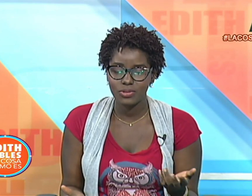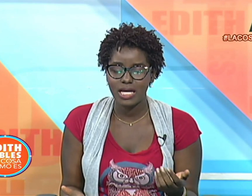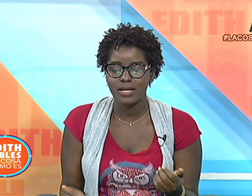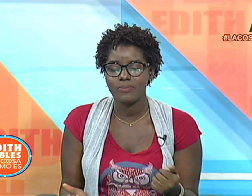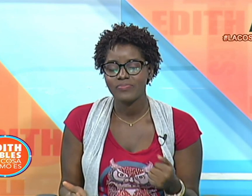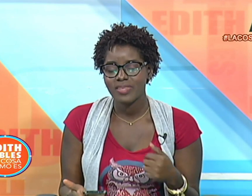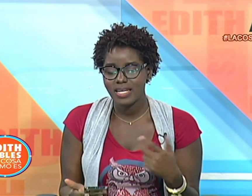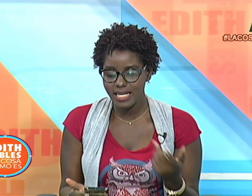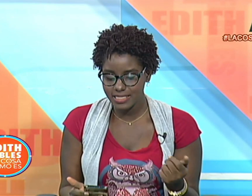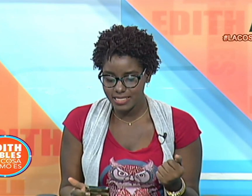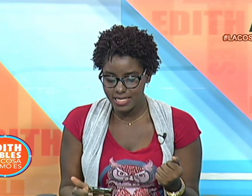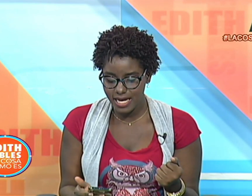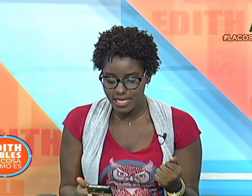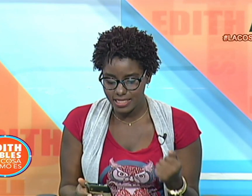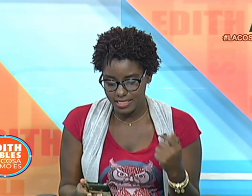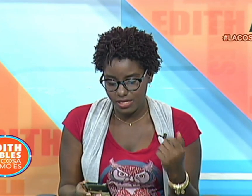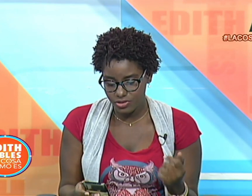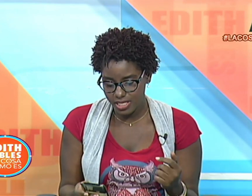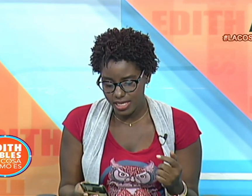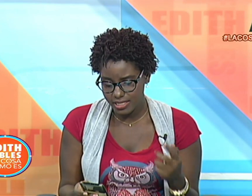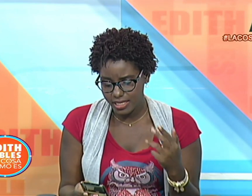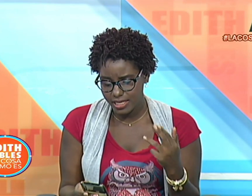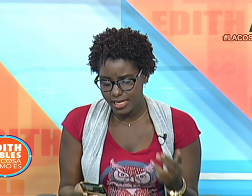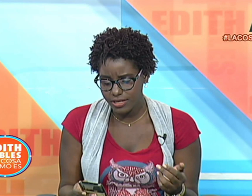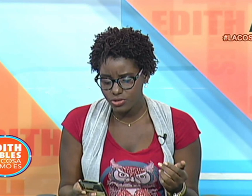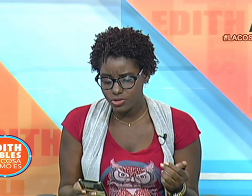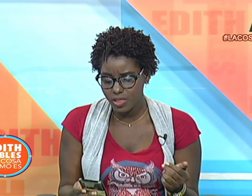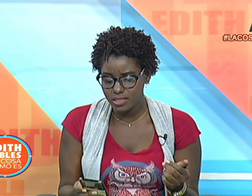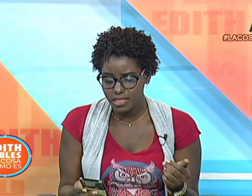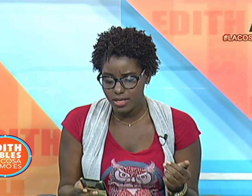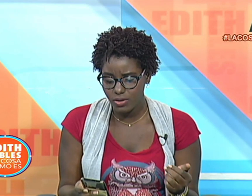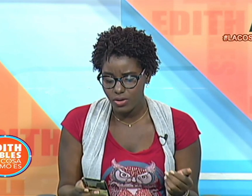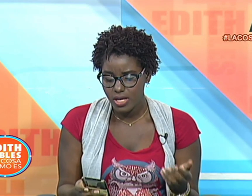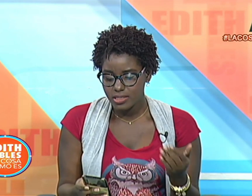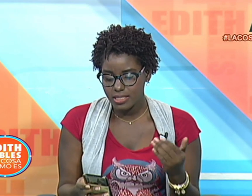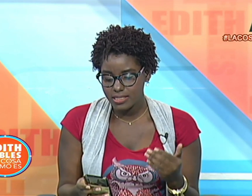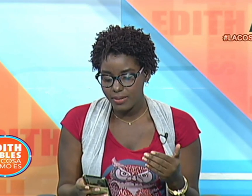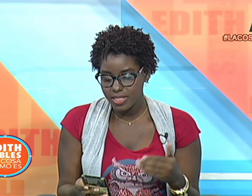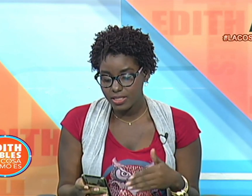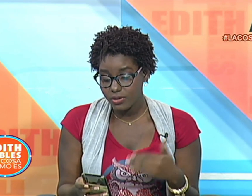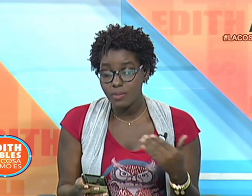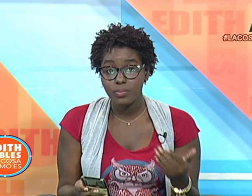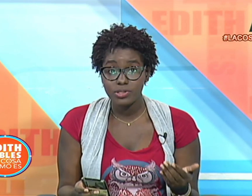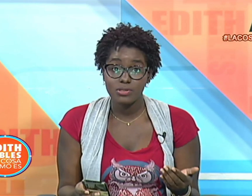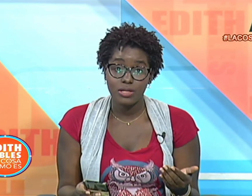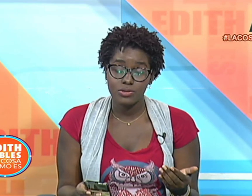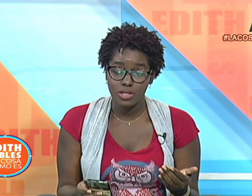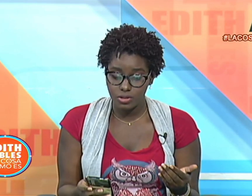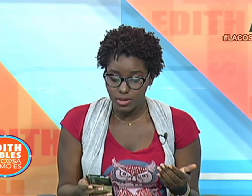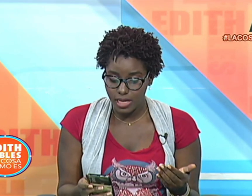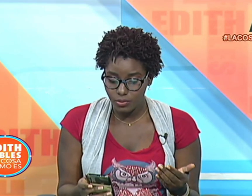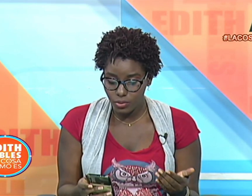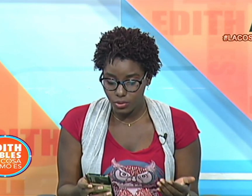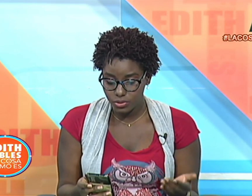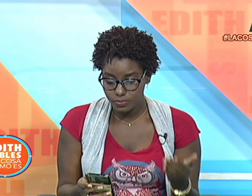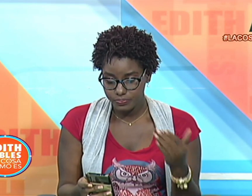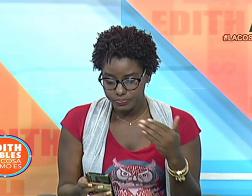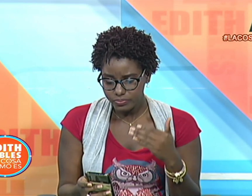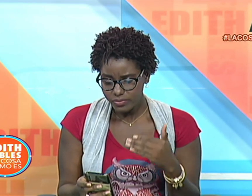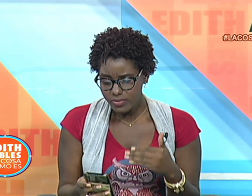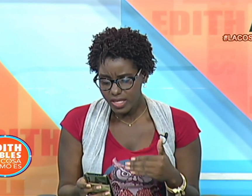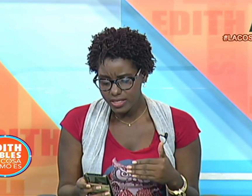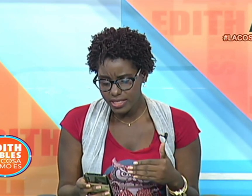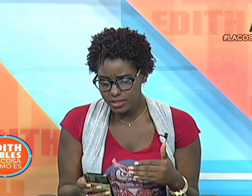tributario él hacía decía lo siguiente que en el año 2005 se establecieron impuestos a los hidrocarburos